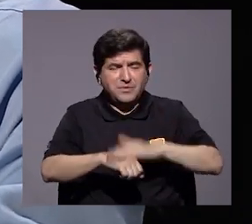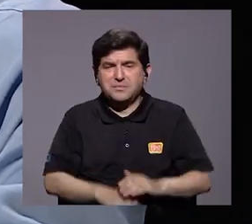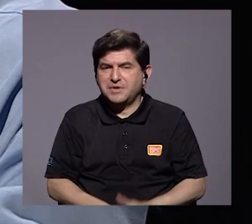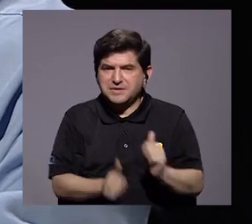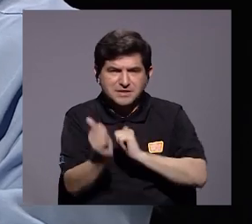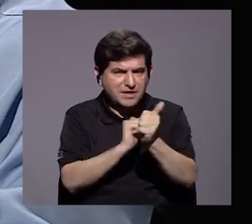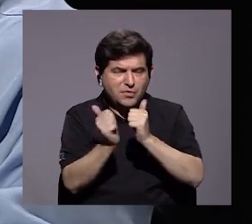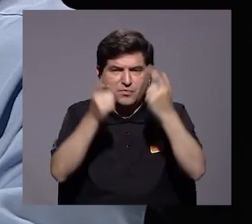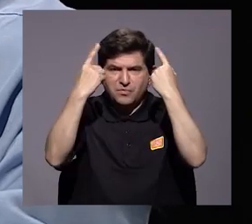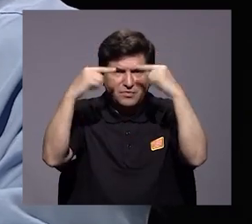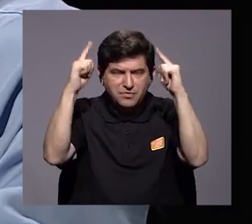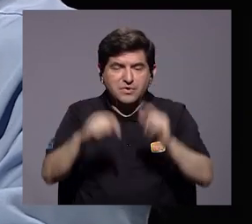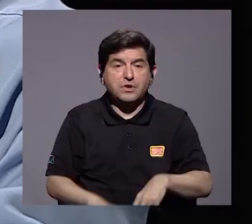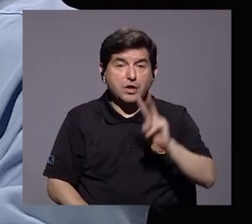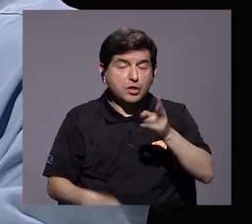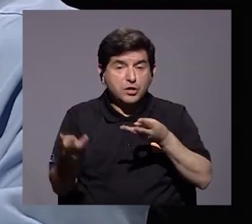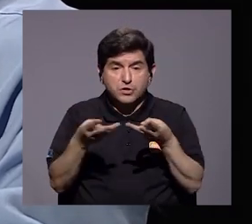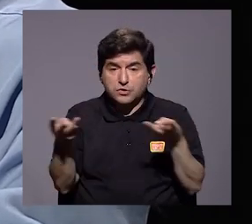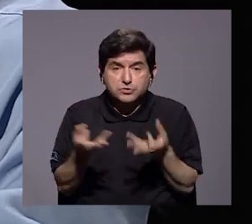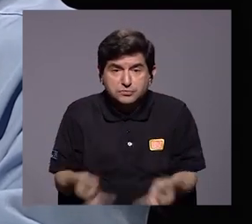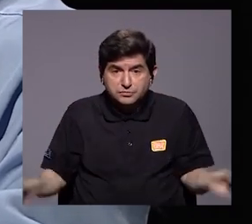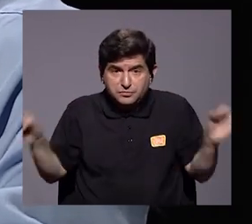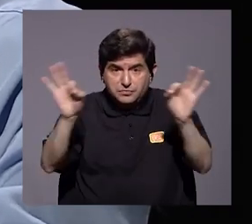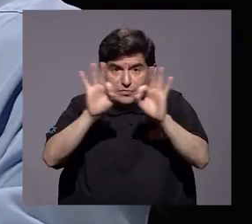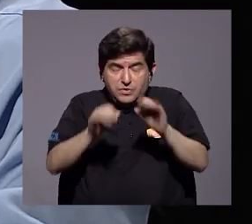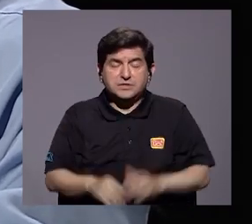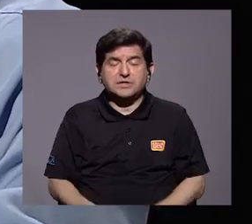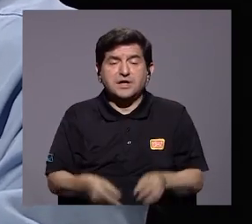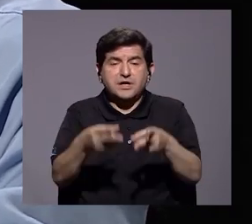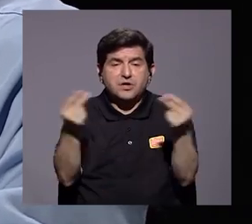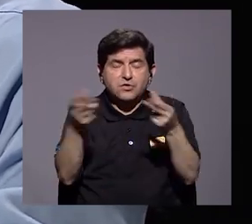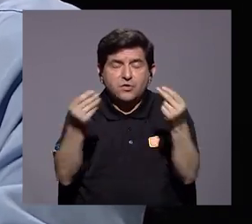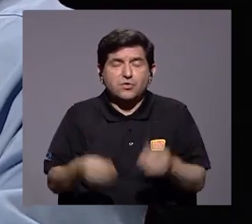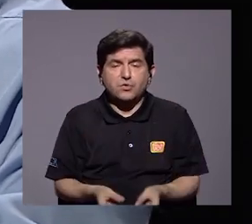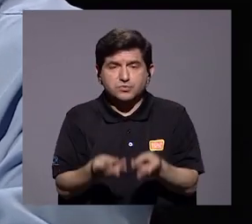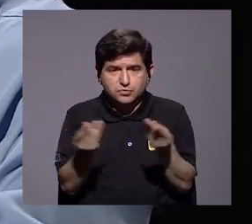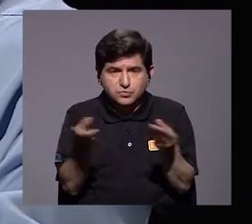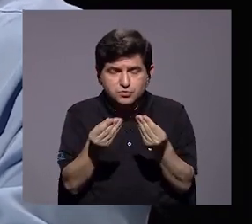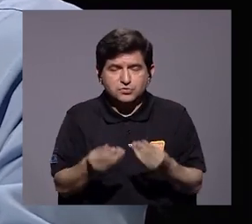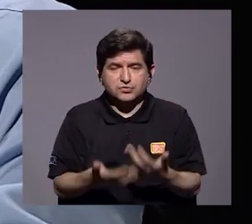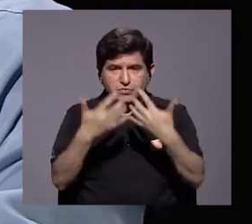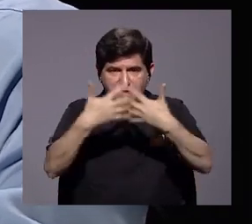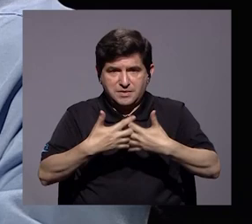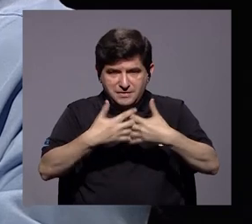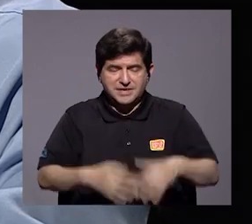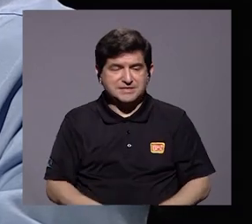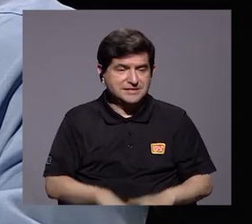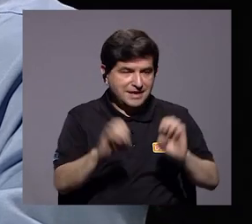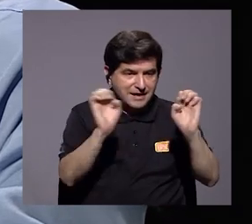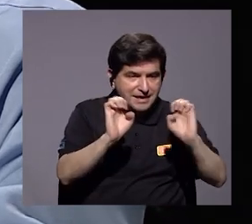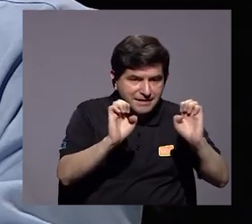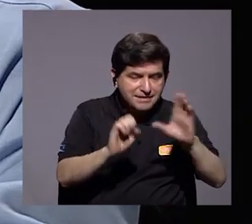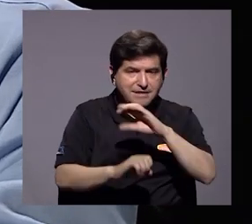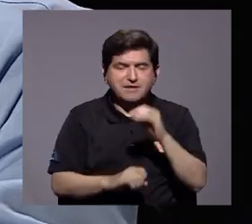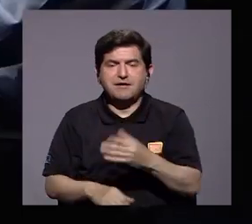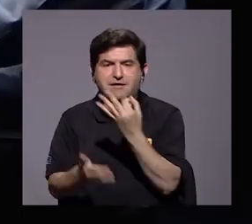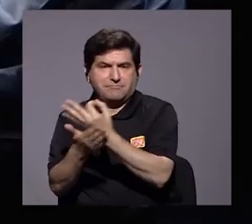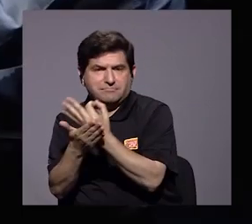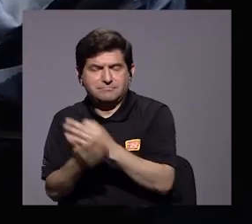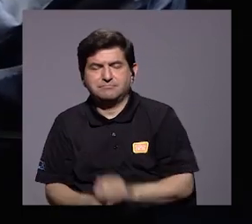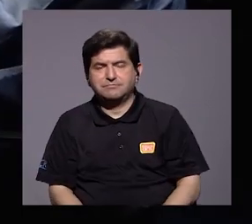mercado y son los dos mercados importantísimos para los costos de producción de las empresas la energía y el financiamiento era